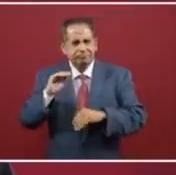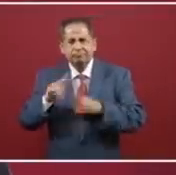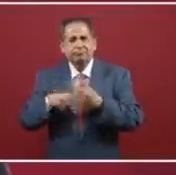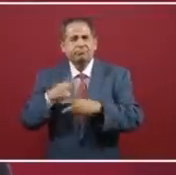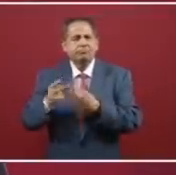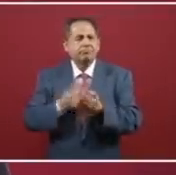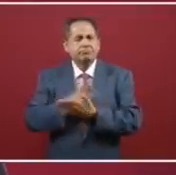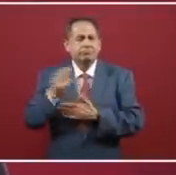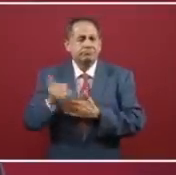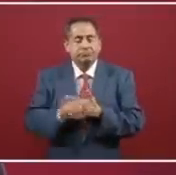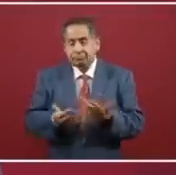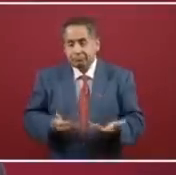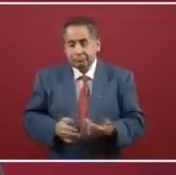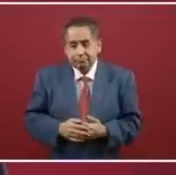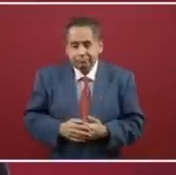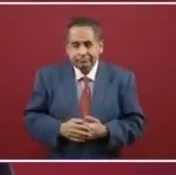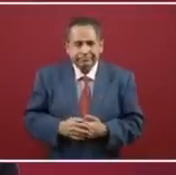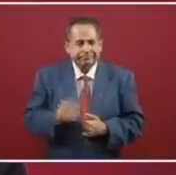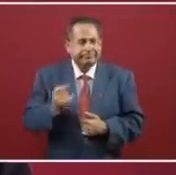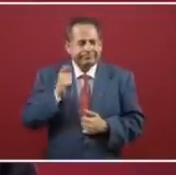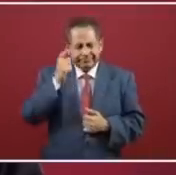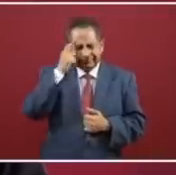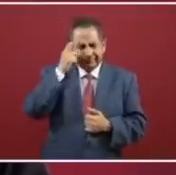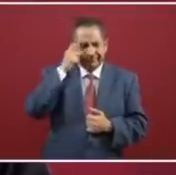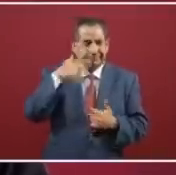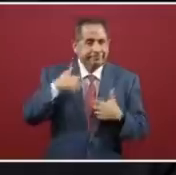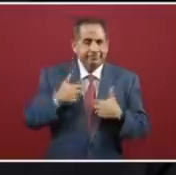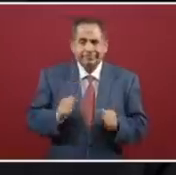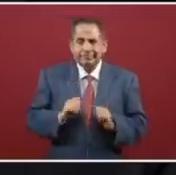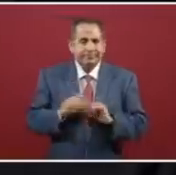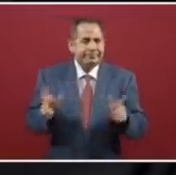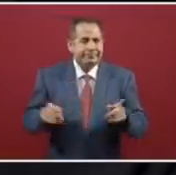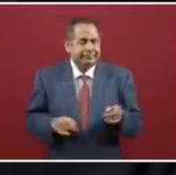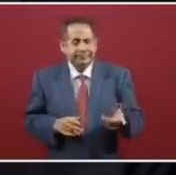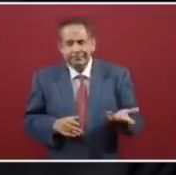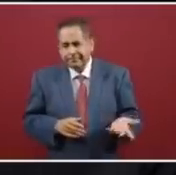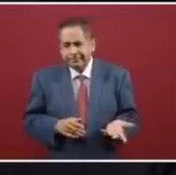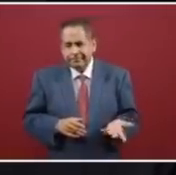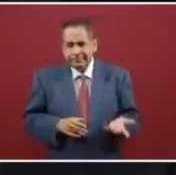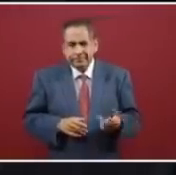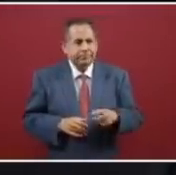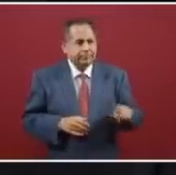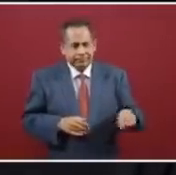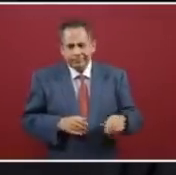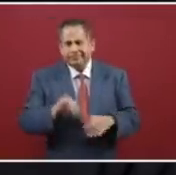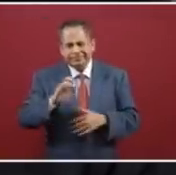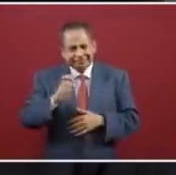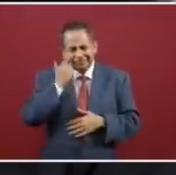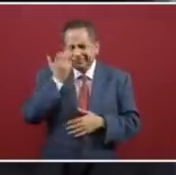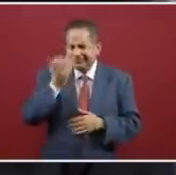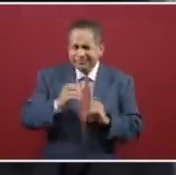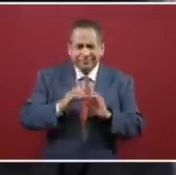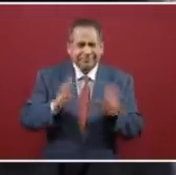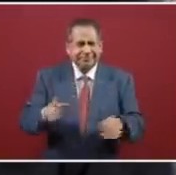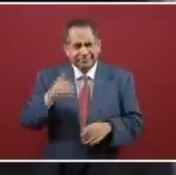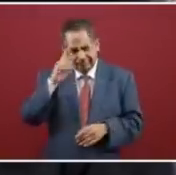porque es de sentido común como no van a que eres